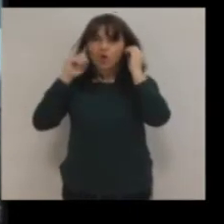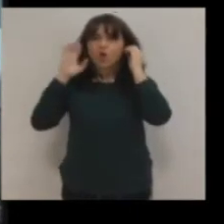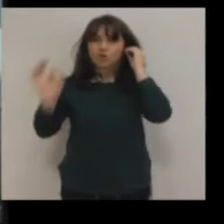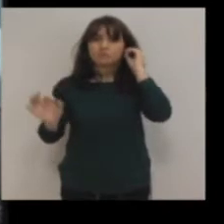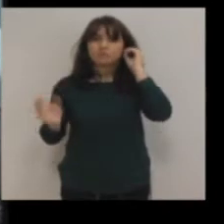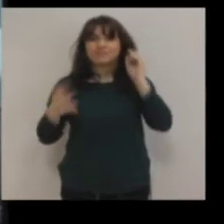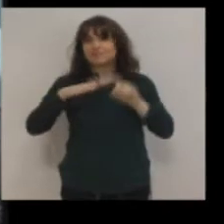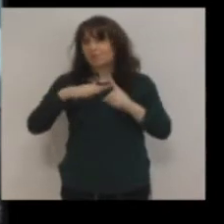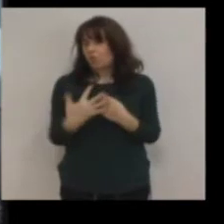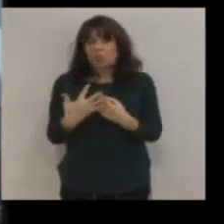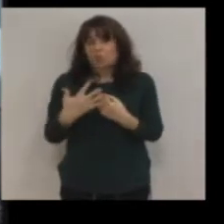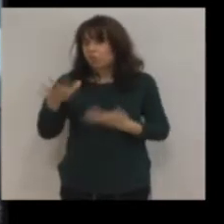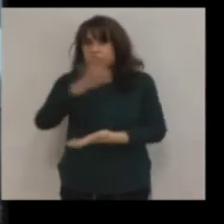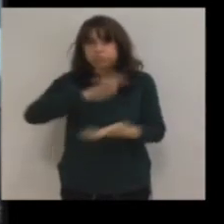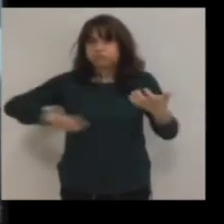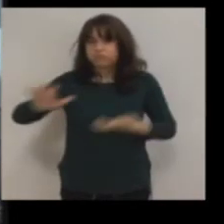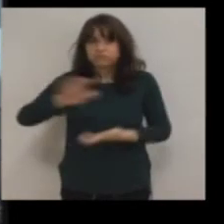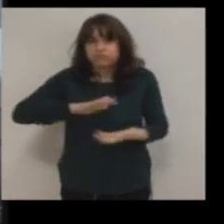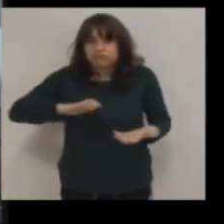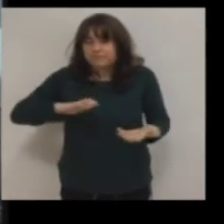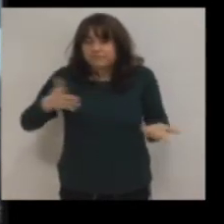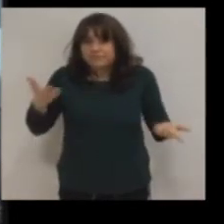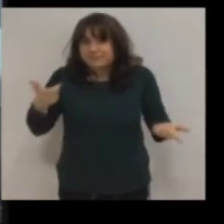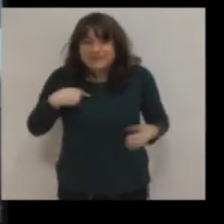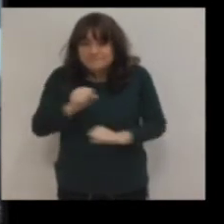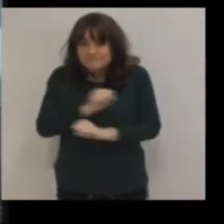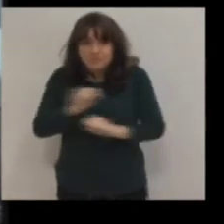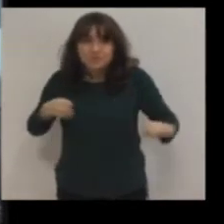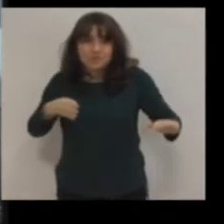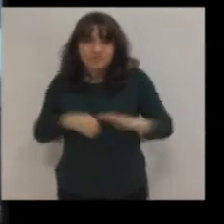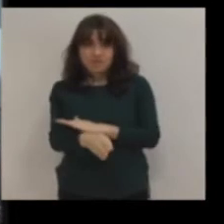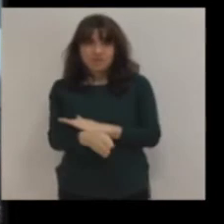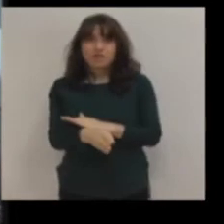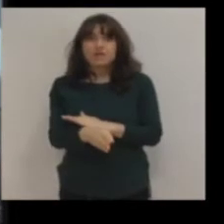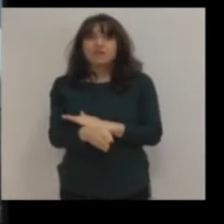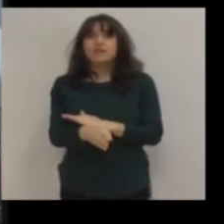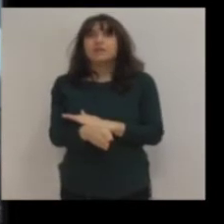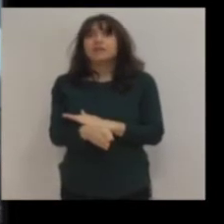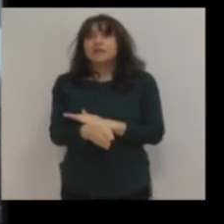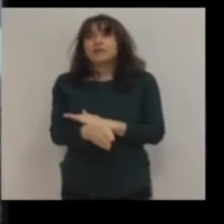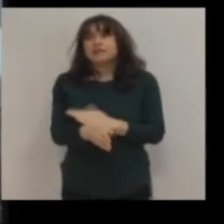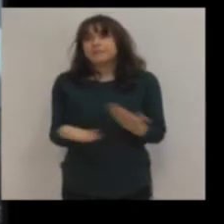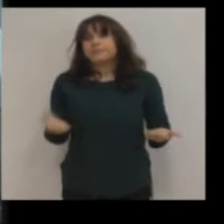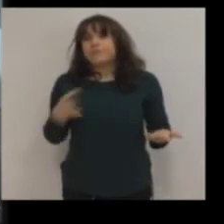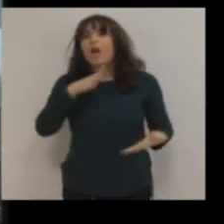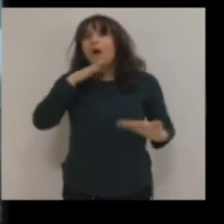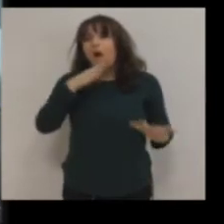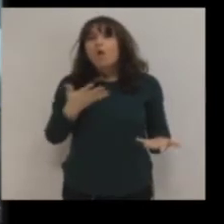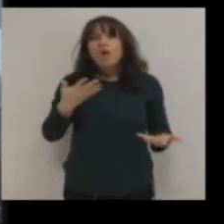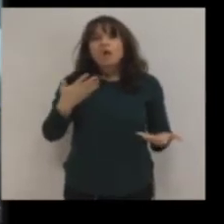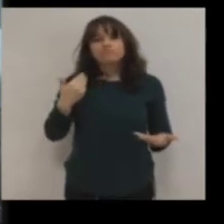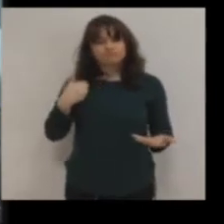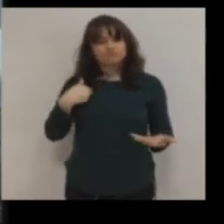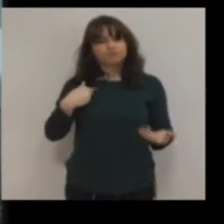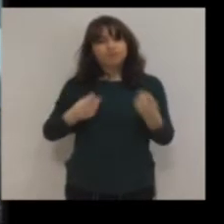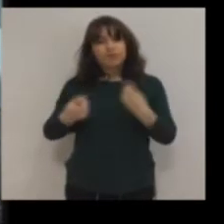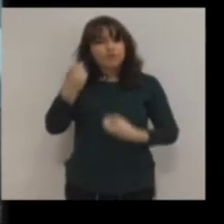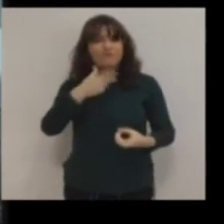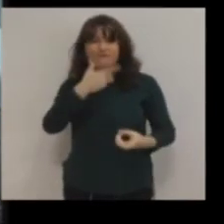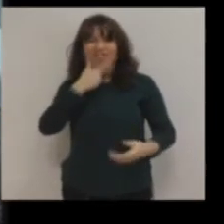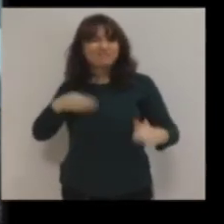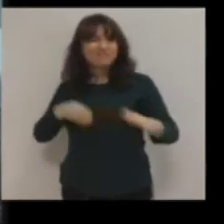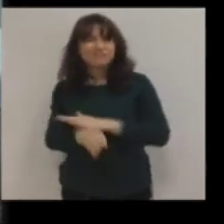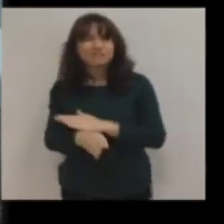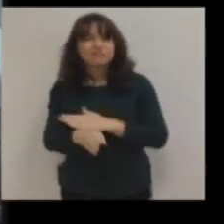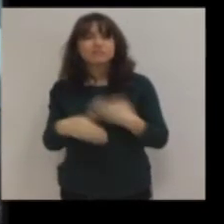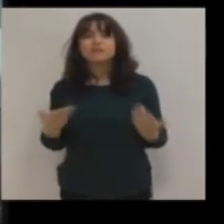era caótica, por no decir imposible de acceder a toda esa información. Ahora se puede acceder a mucha más información.